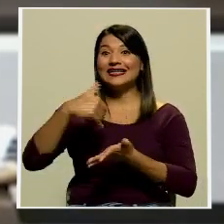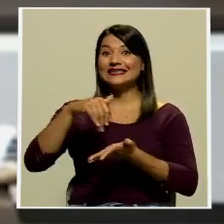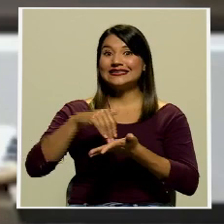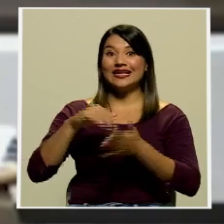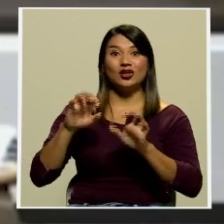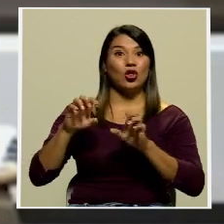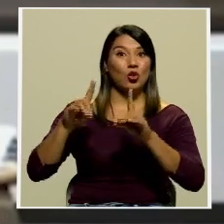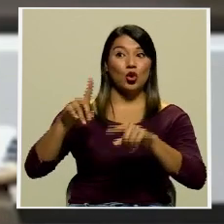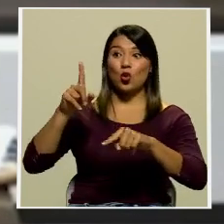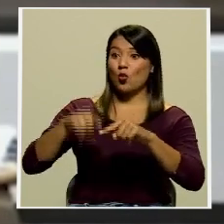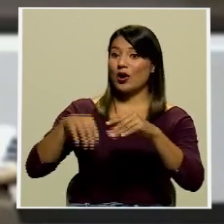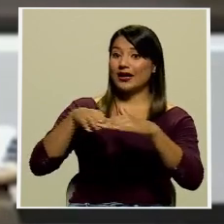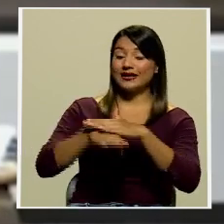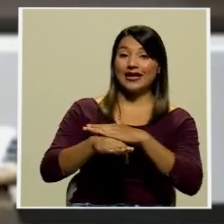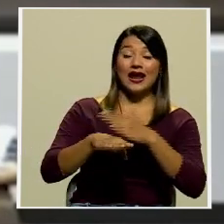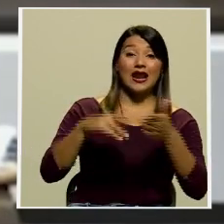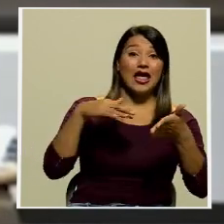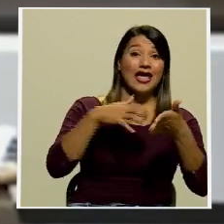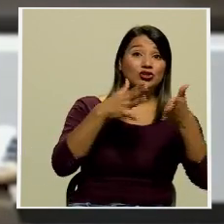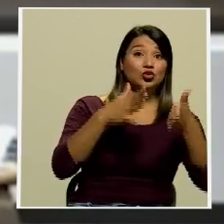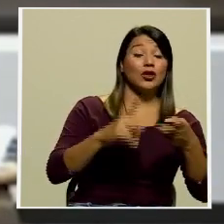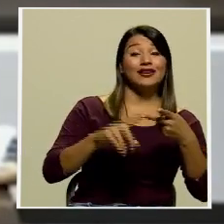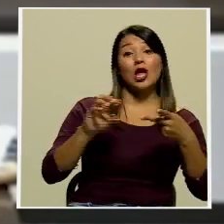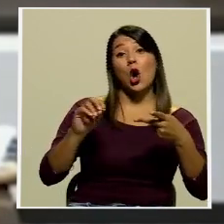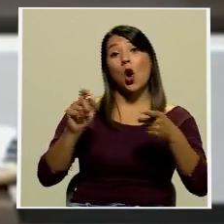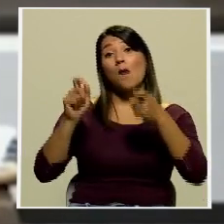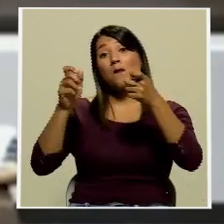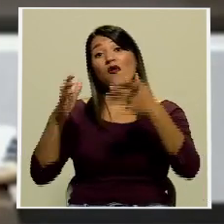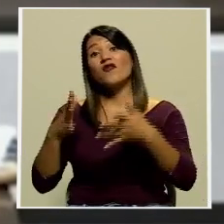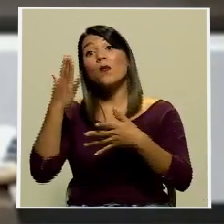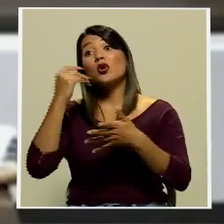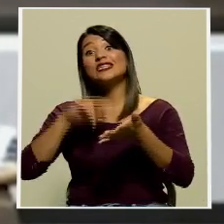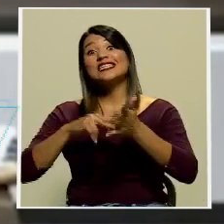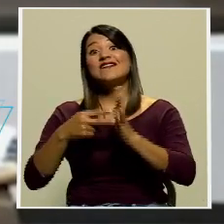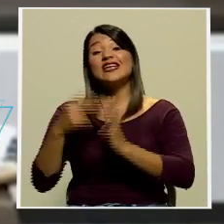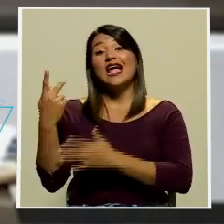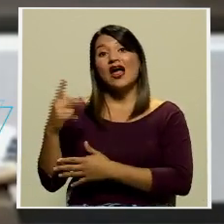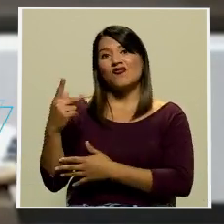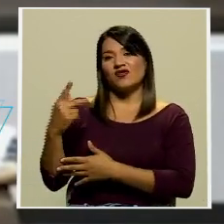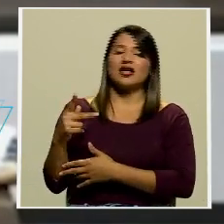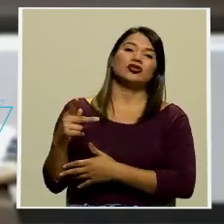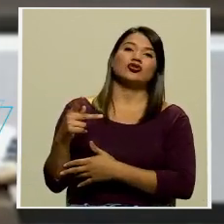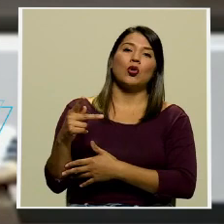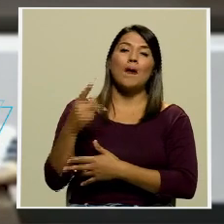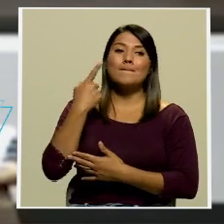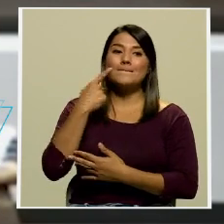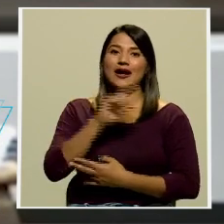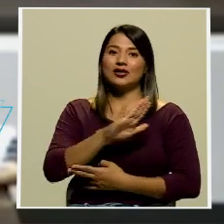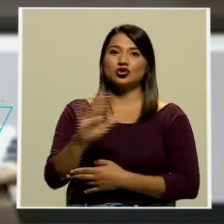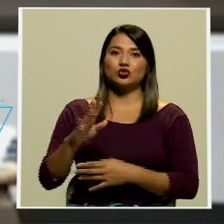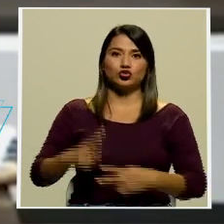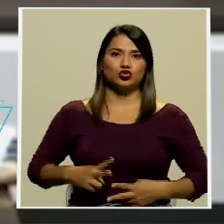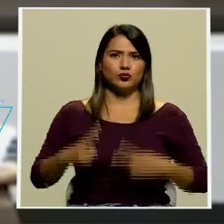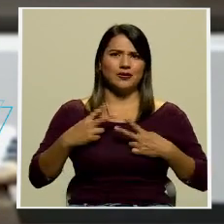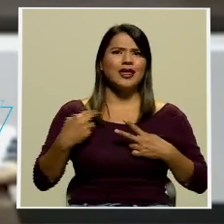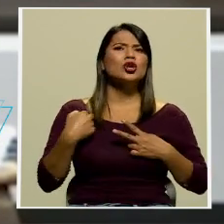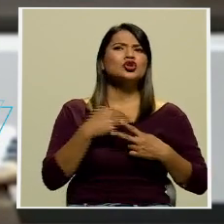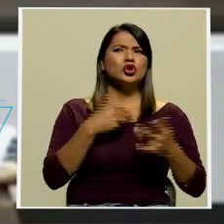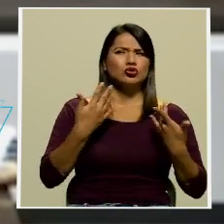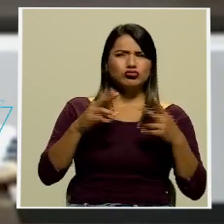ni los docentes ni los estudiantes porque amenaza contra la vida de la persona. Hay un análisis exhaustivo, hemos hecho ajustes en ese